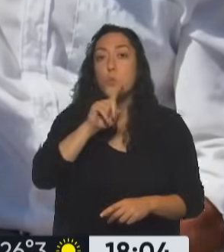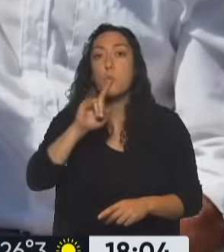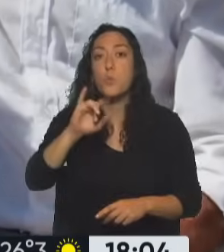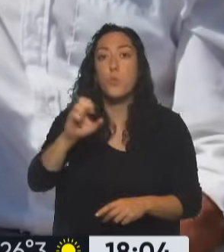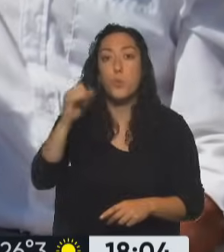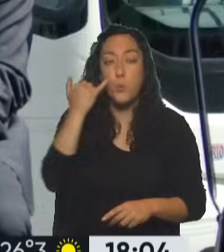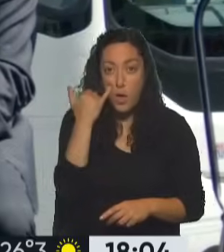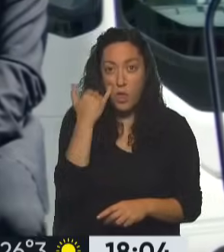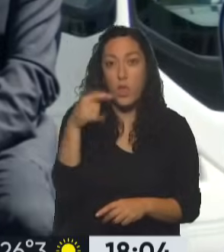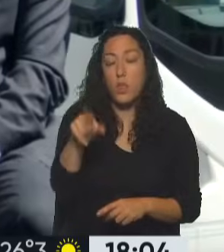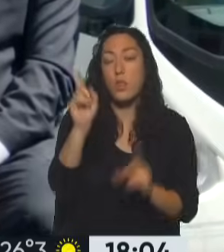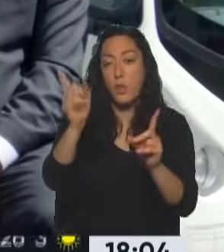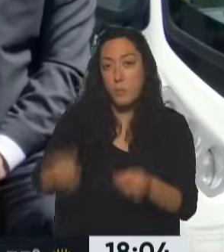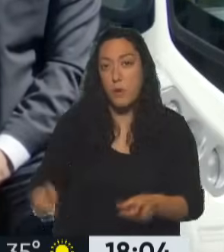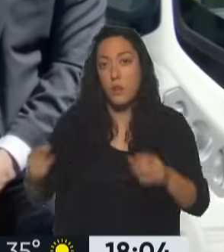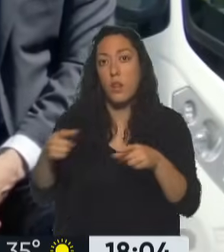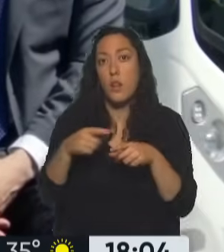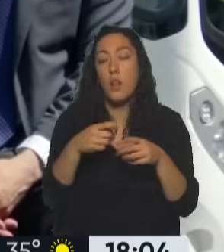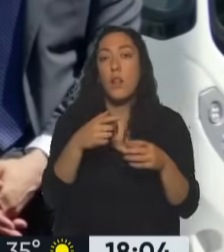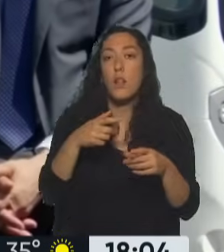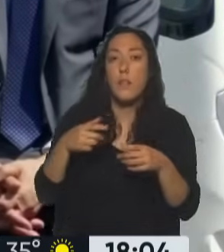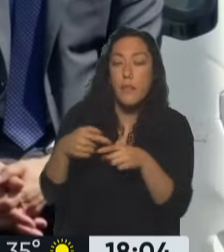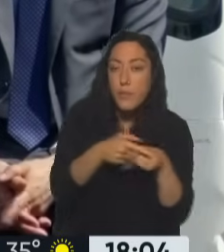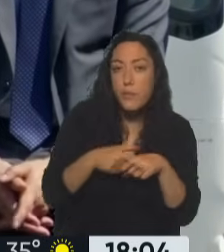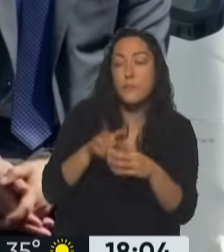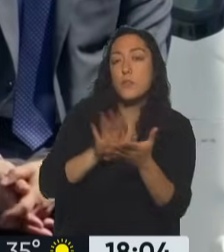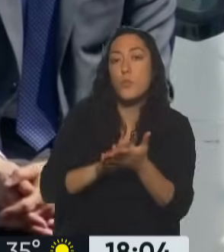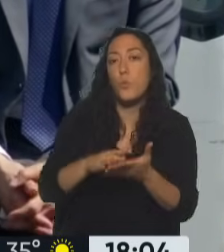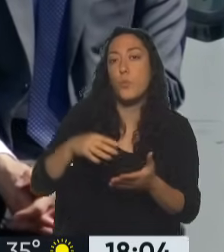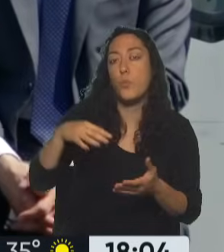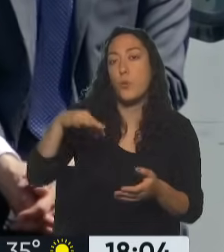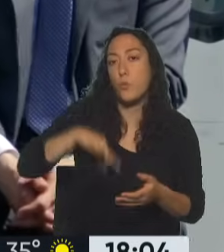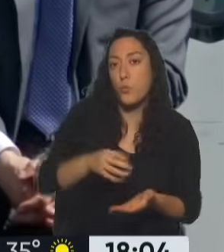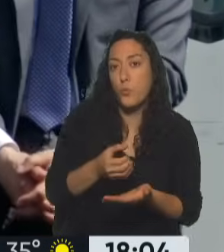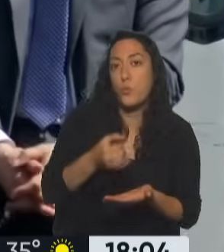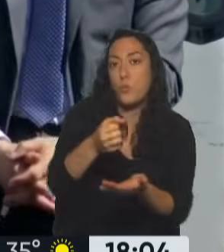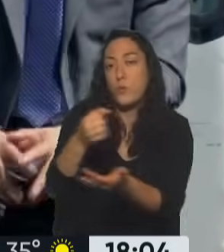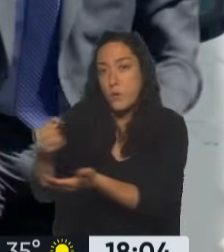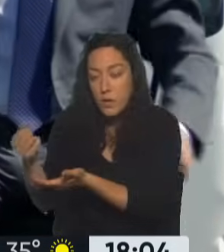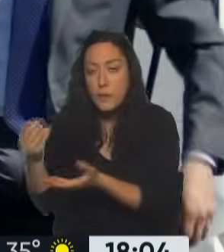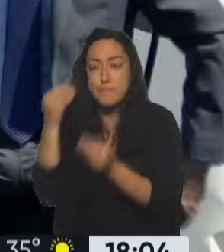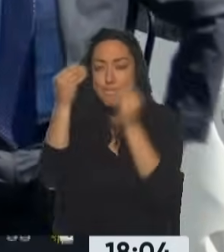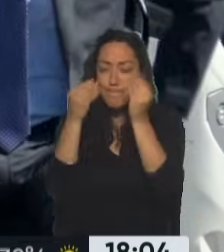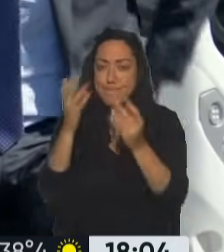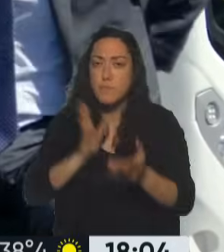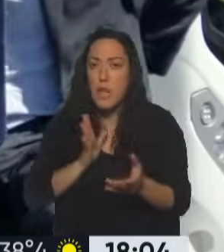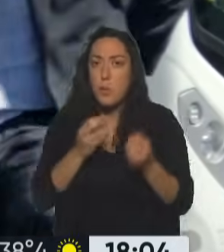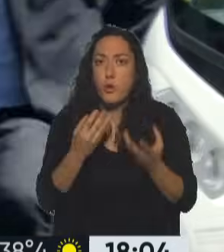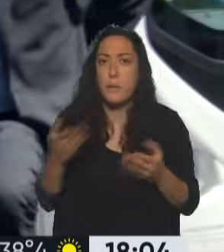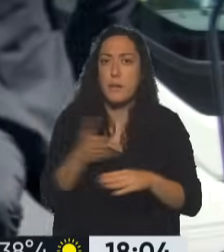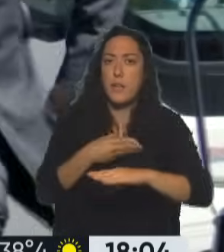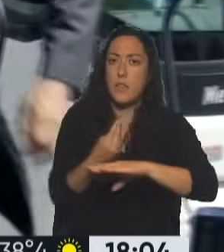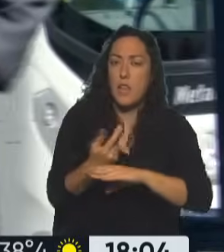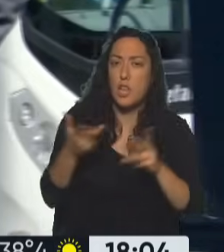hizo referencia al debate sobre los subsidios y afirmó: me asusta y me preocupa y me da miedo escuchar a un candidato que